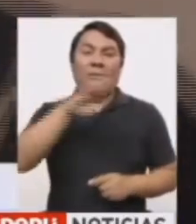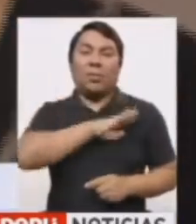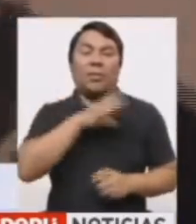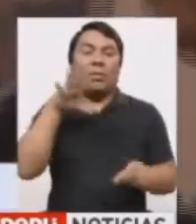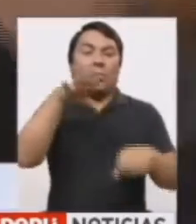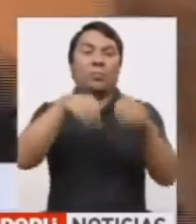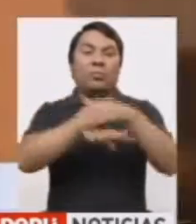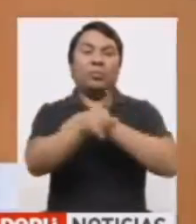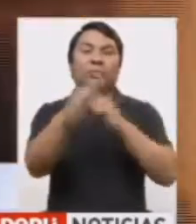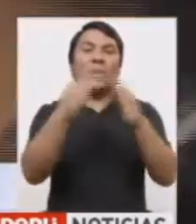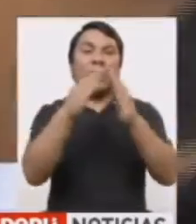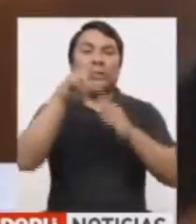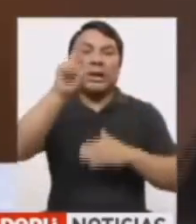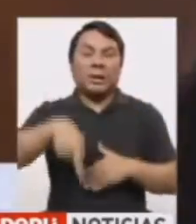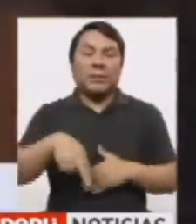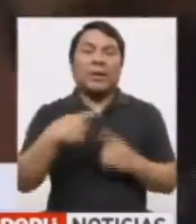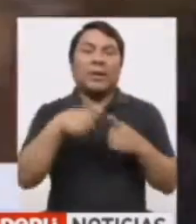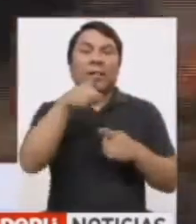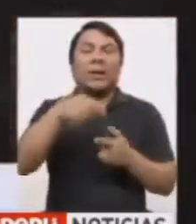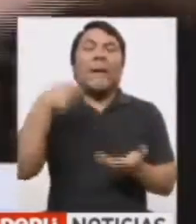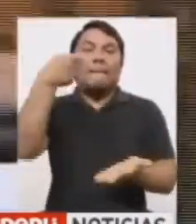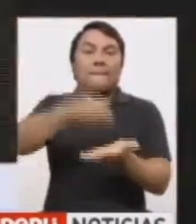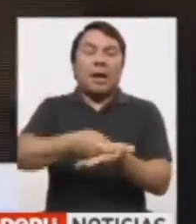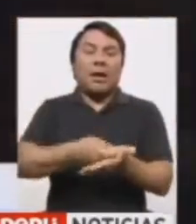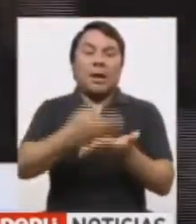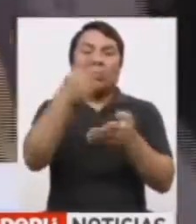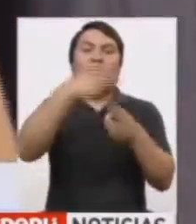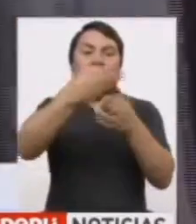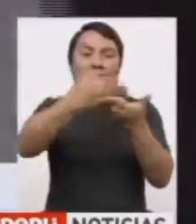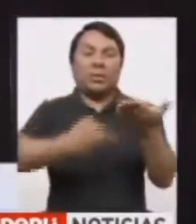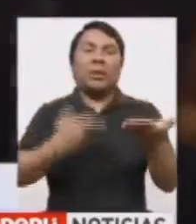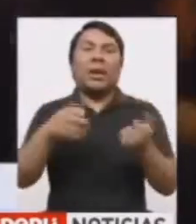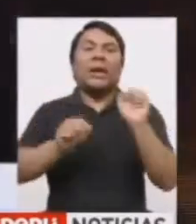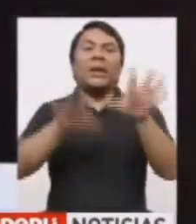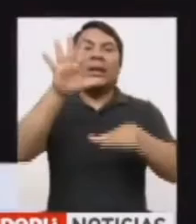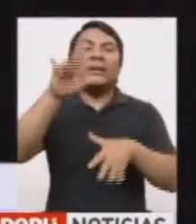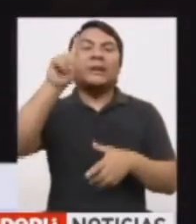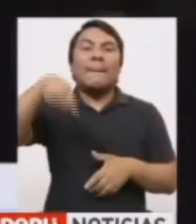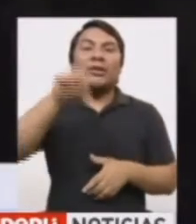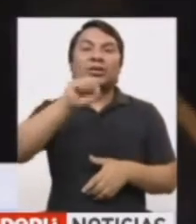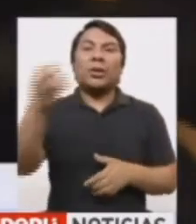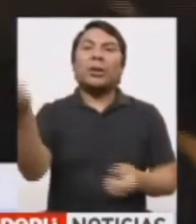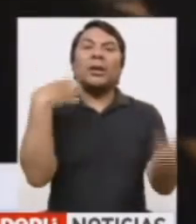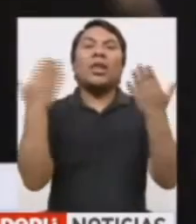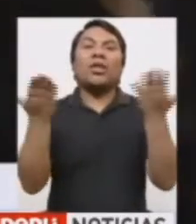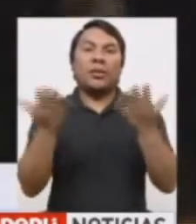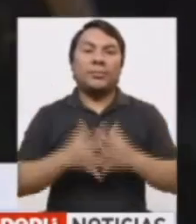Por él, el sistema de recompensas del Ministerio de Interior ofrecía 15.000 soles.